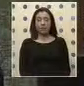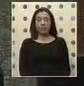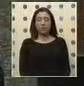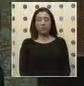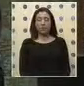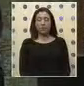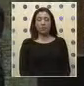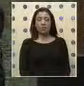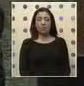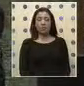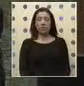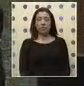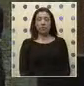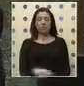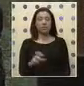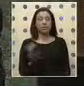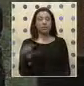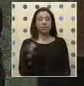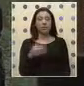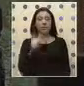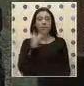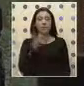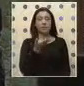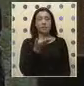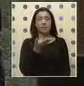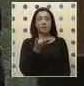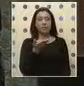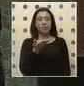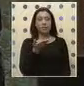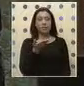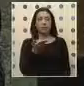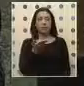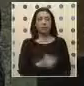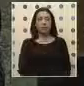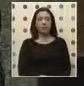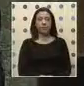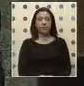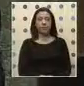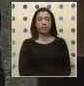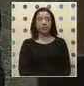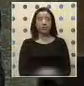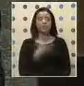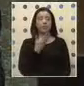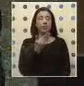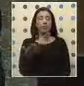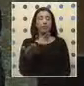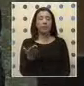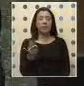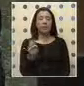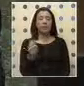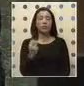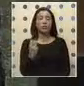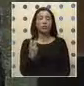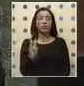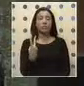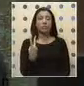En el tiempo del Partido Socialista se ofrece la palabra se ofrece la palabra por segunda vez